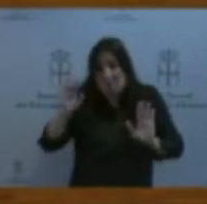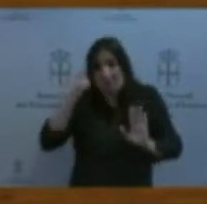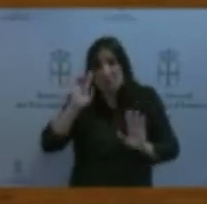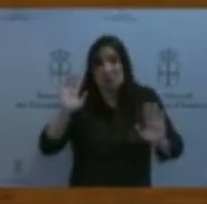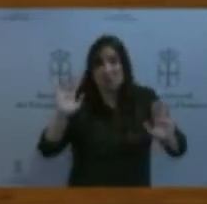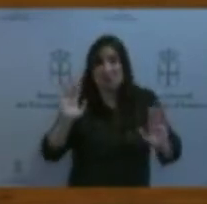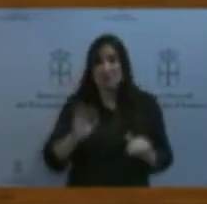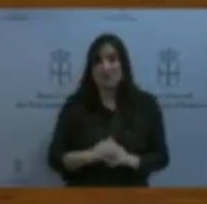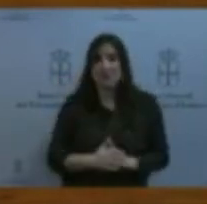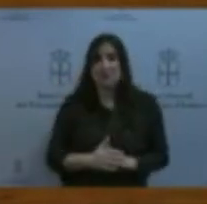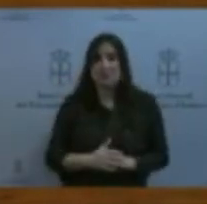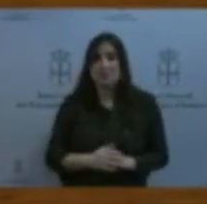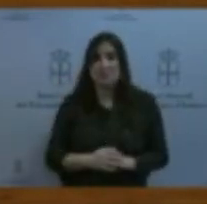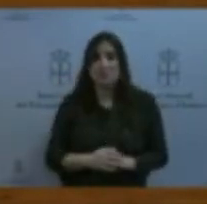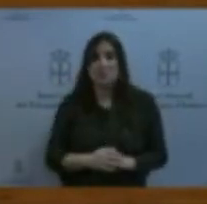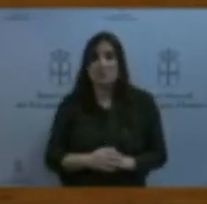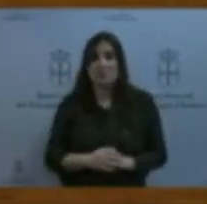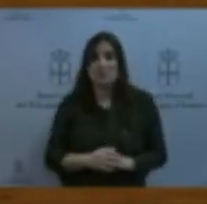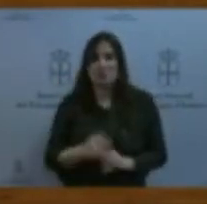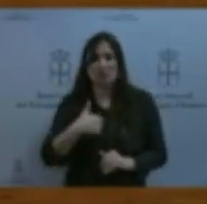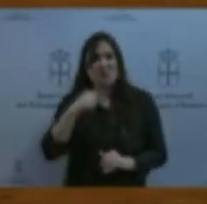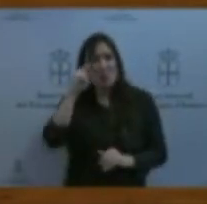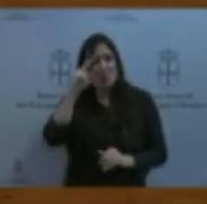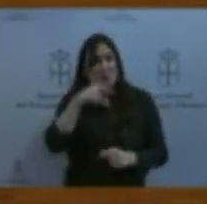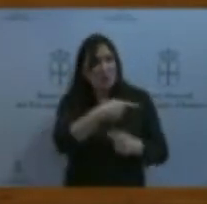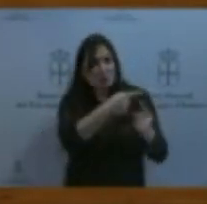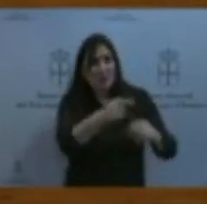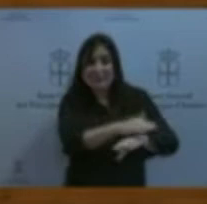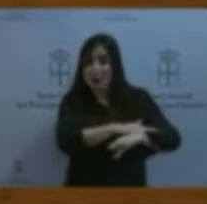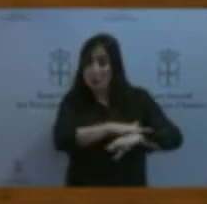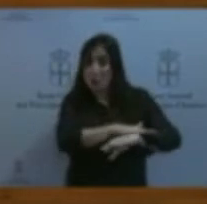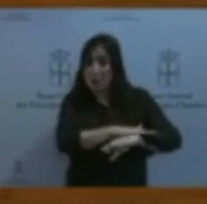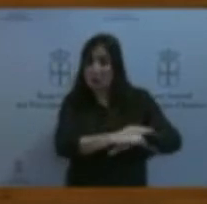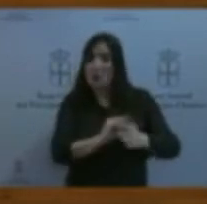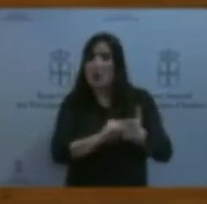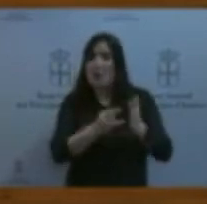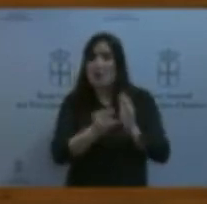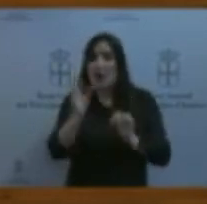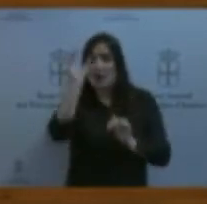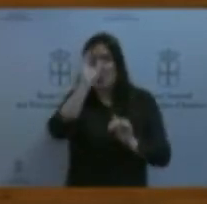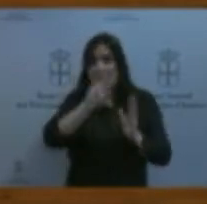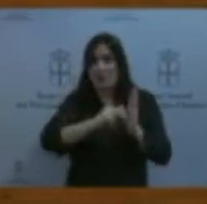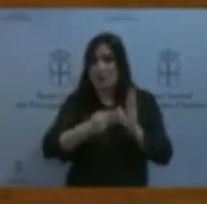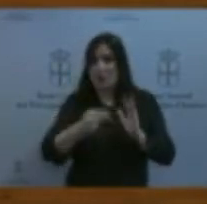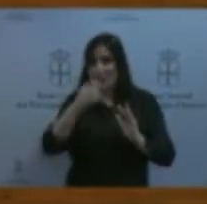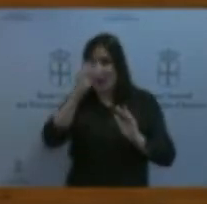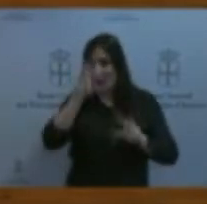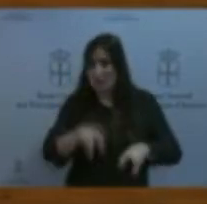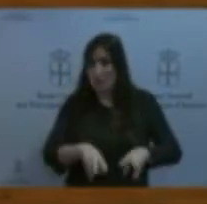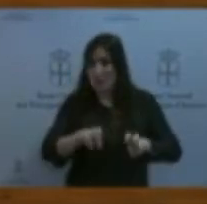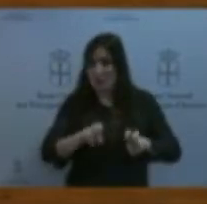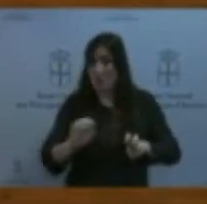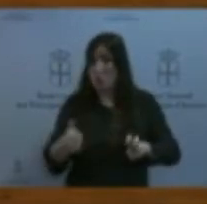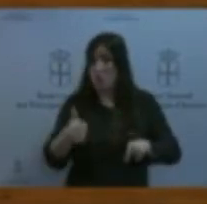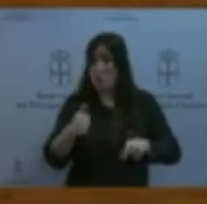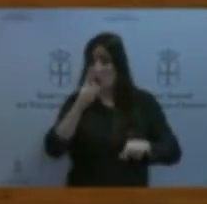que ustedes, como Gobierno, con un plan de ciencia, tecnología e innovación aprobado para el periodo 2018-2022, tan solo el pasado mes